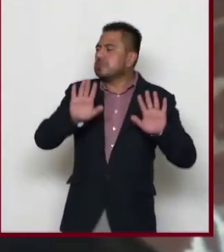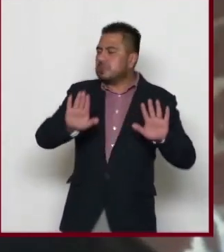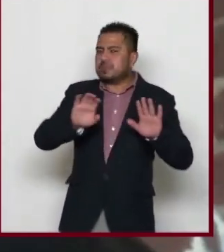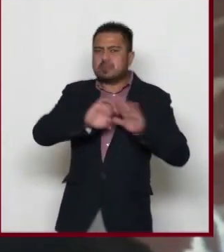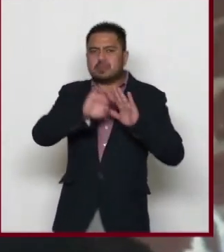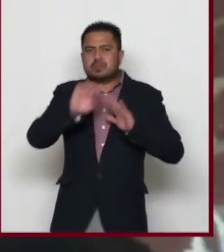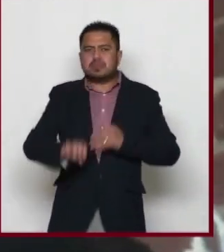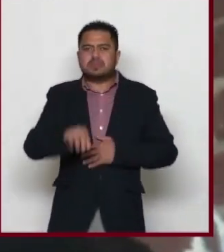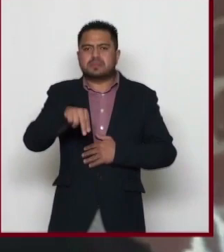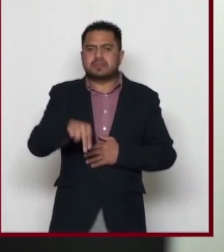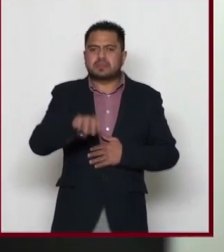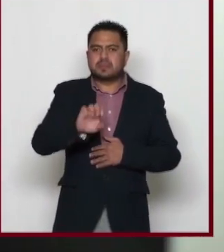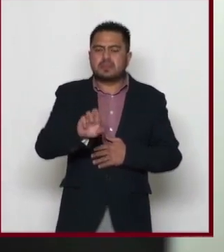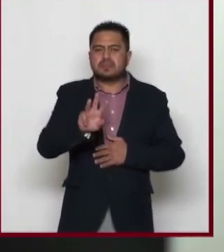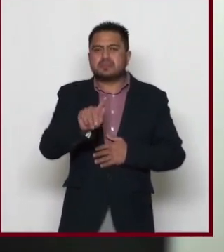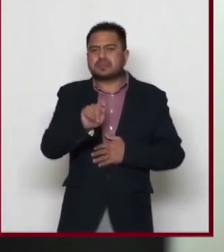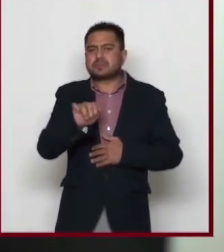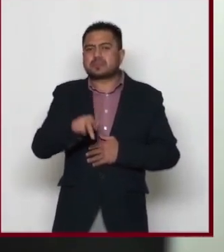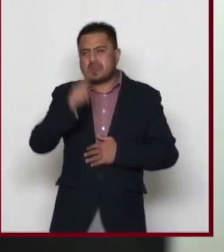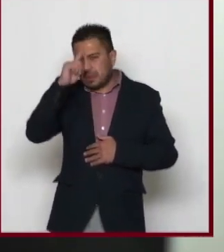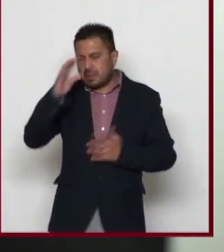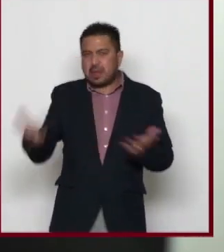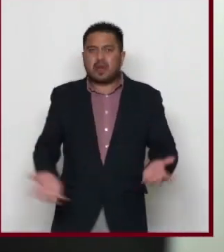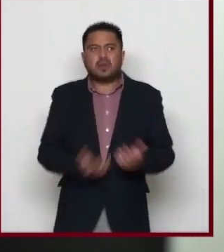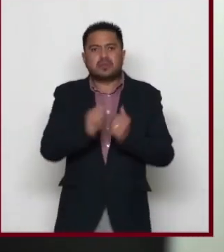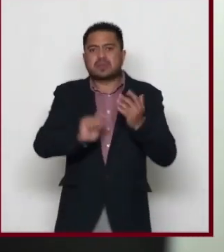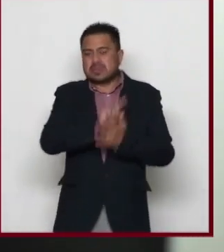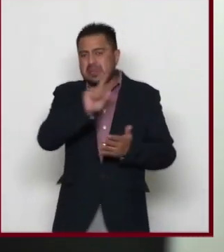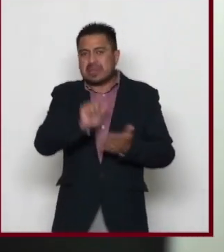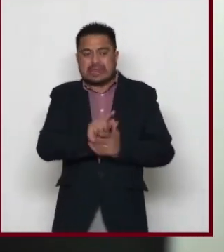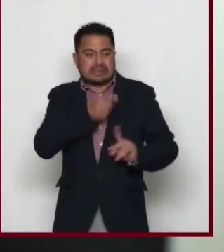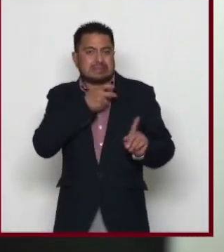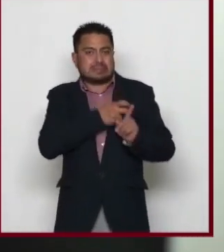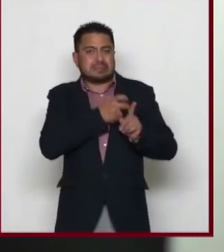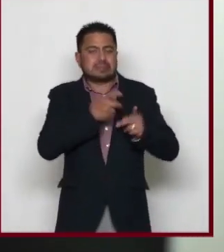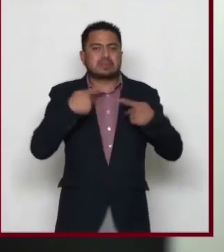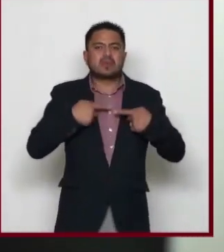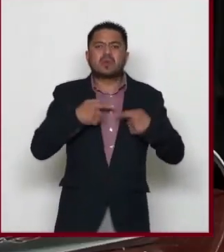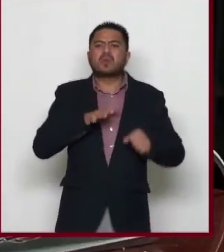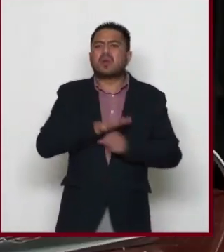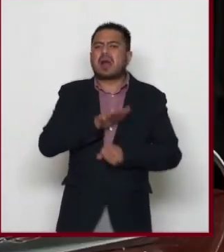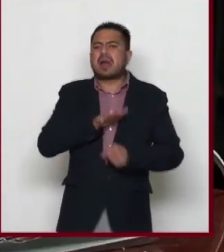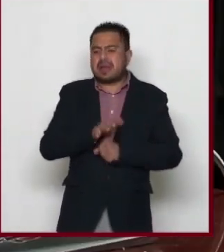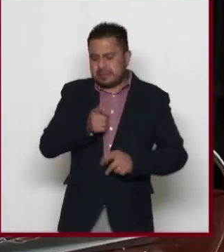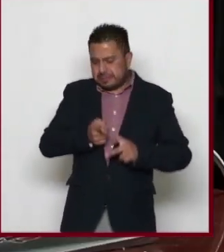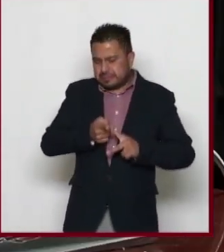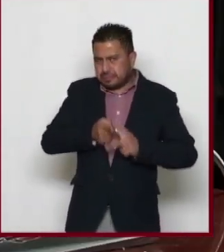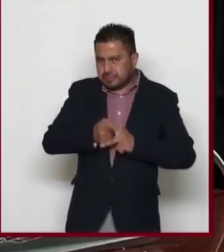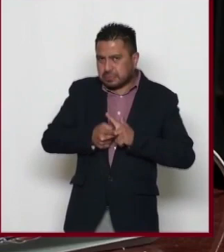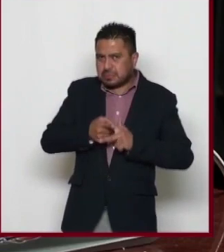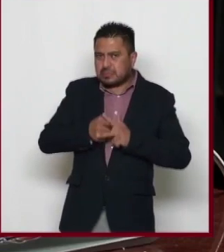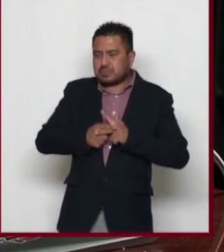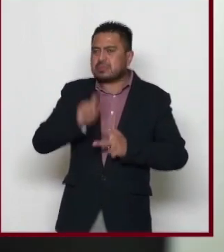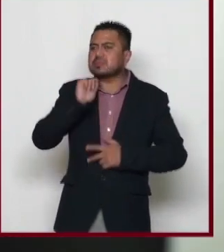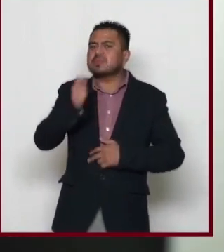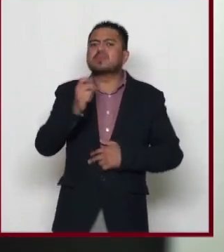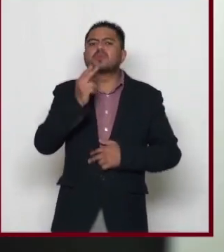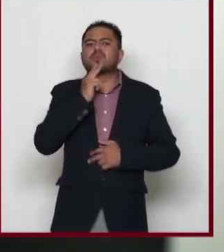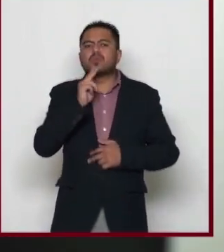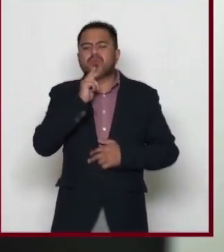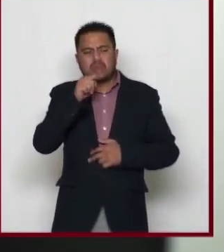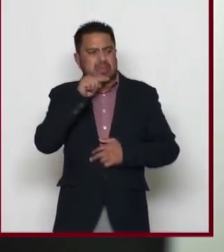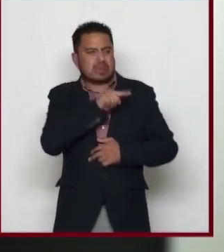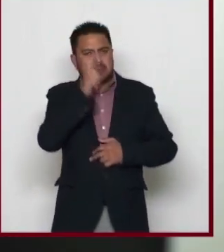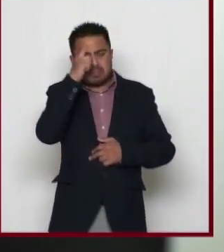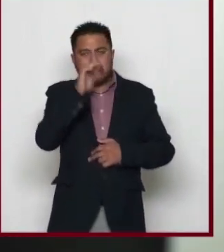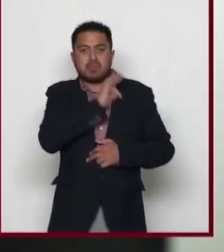matemática que en ese momento se conocía, ¿no? Claro, por ejemplo, Newton, para lograr, ¿no? Las leyes de Newton, ¿qué tipo